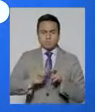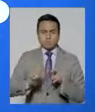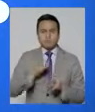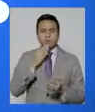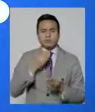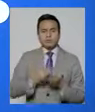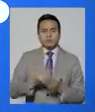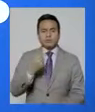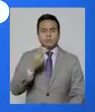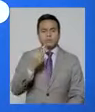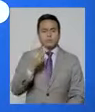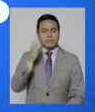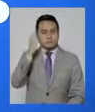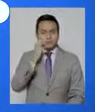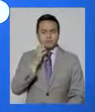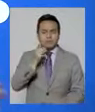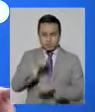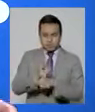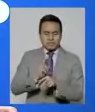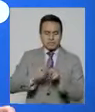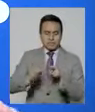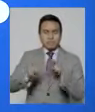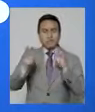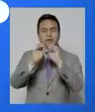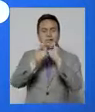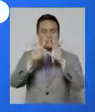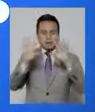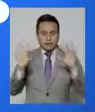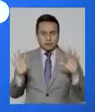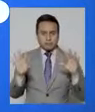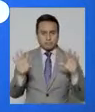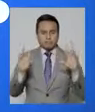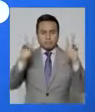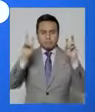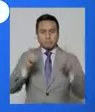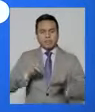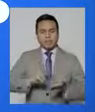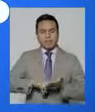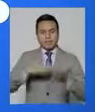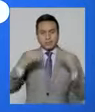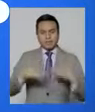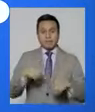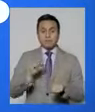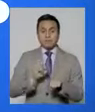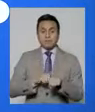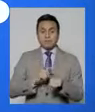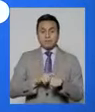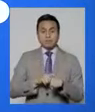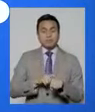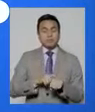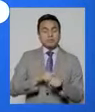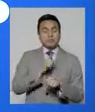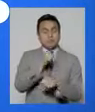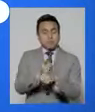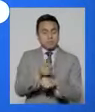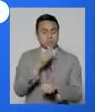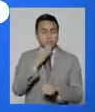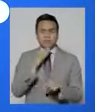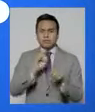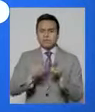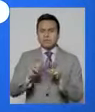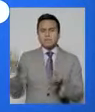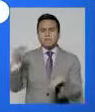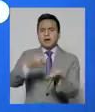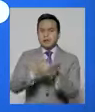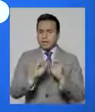día 29 de mayo. Yo mismo lo instruí para poder aclararlo con la verdad. Al mismo tiempo, también instruí que no se hiciera ningún